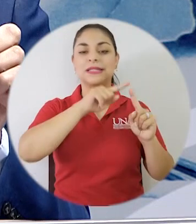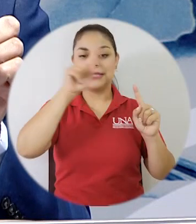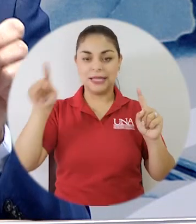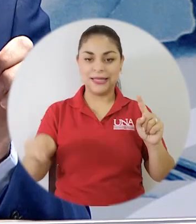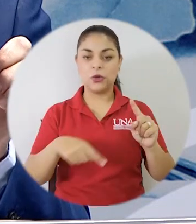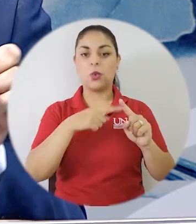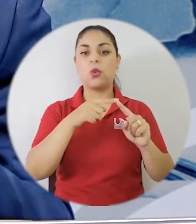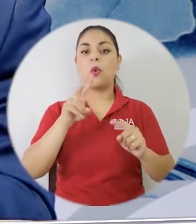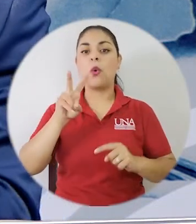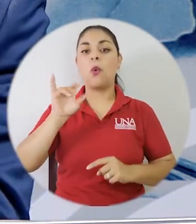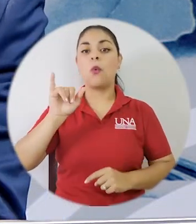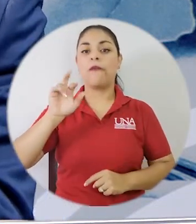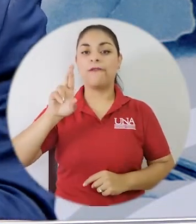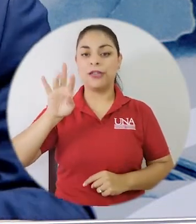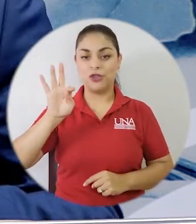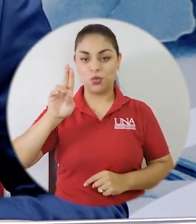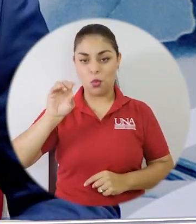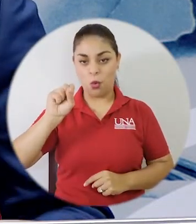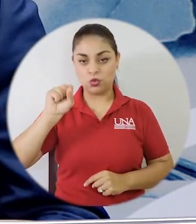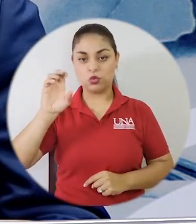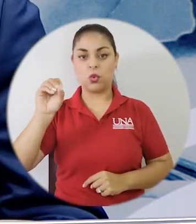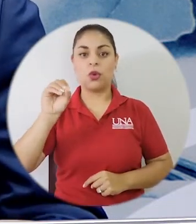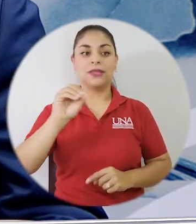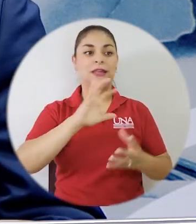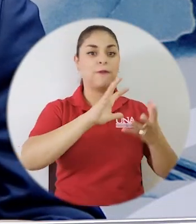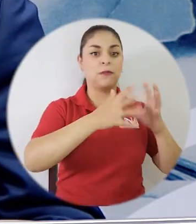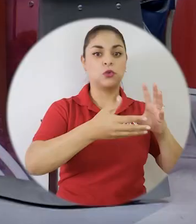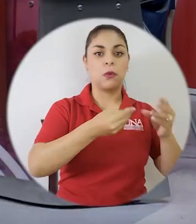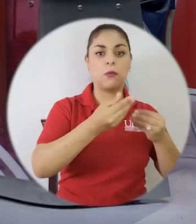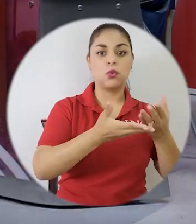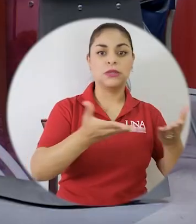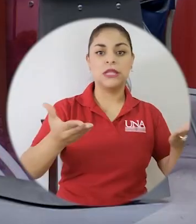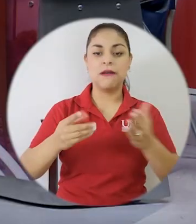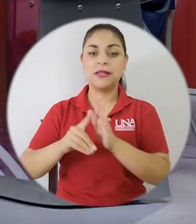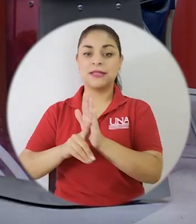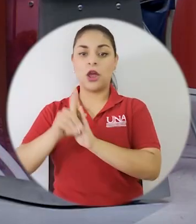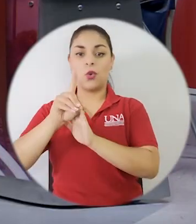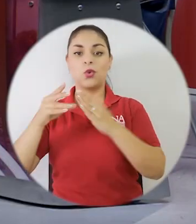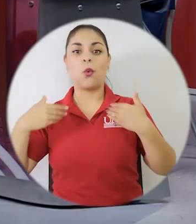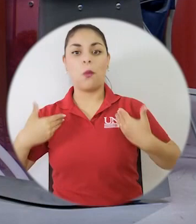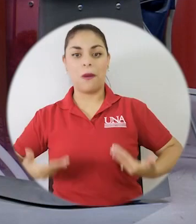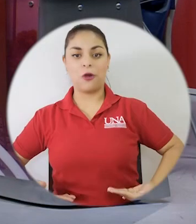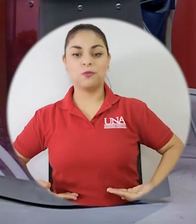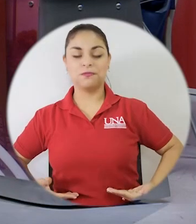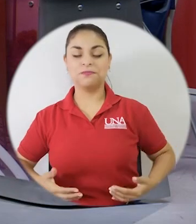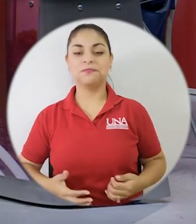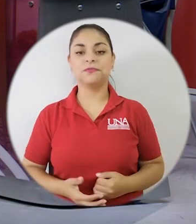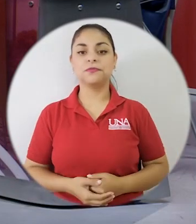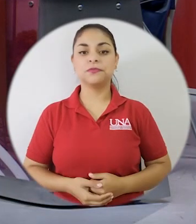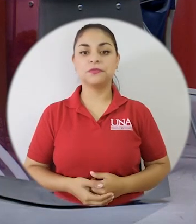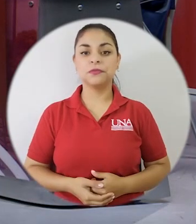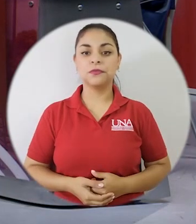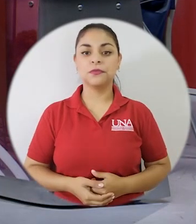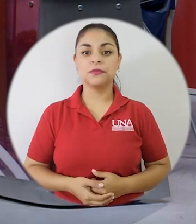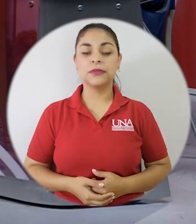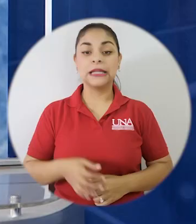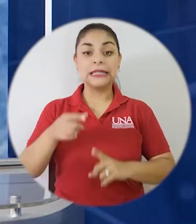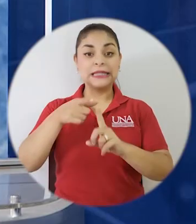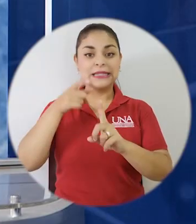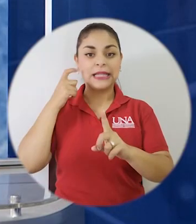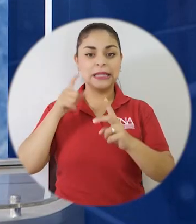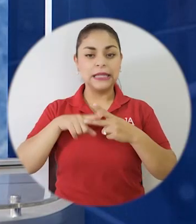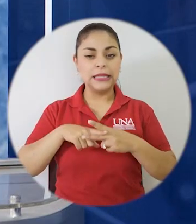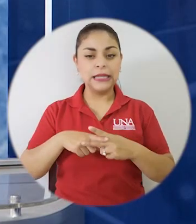virtuoso entre transformación productiva y desarrollo humano. Desde los inicios de la naciente nación,